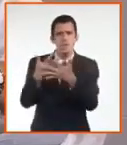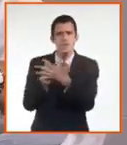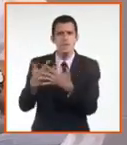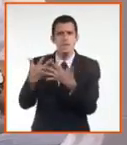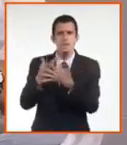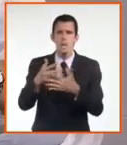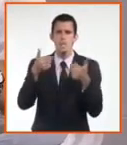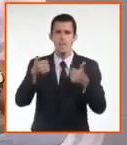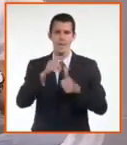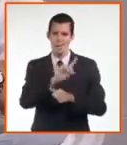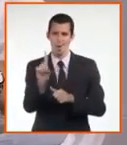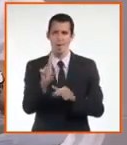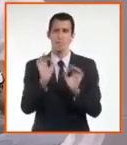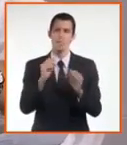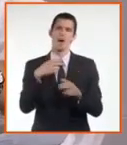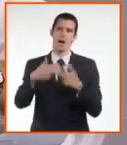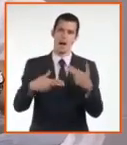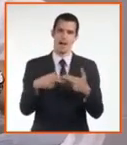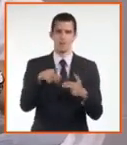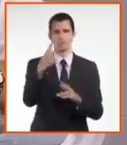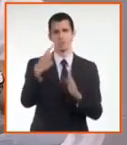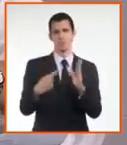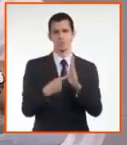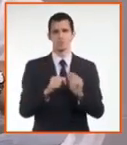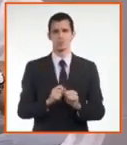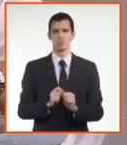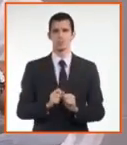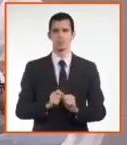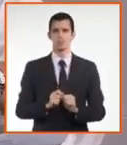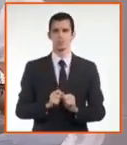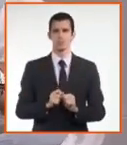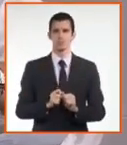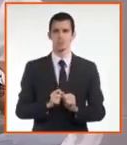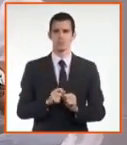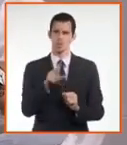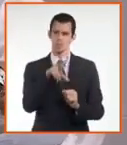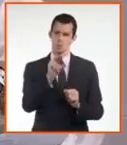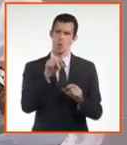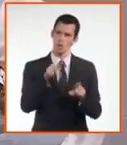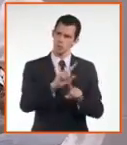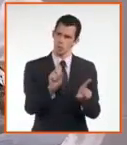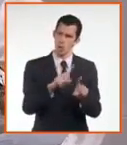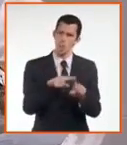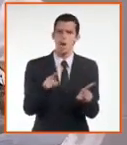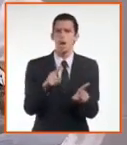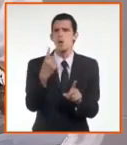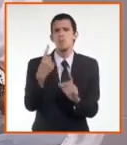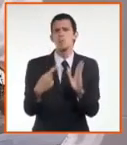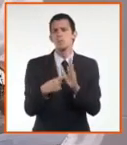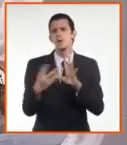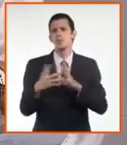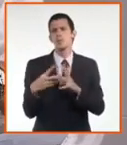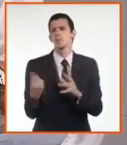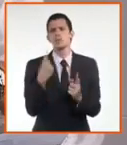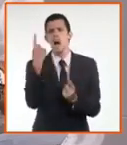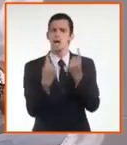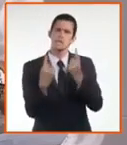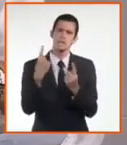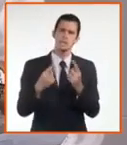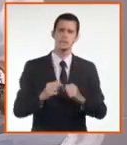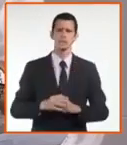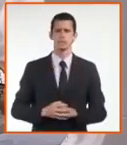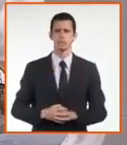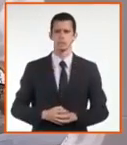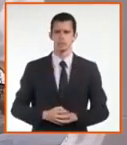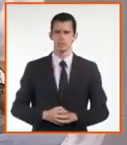novedosos que no se sustituyeron son novedosos y desarrollados por la industria biofarmacéutica entonces en este